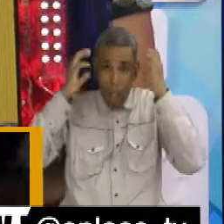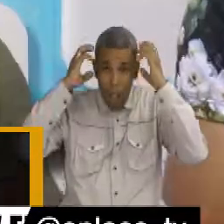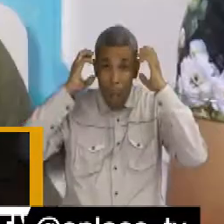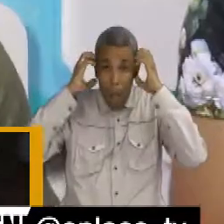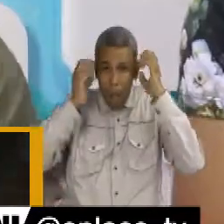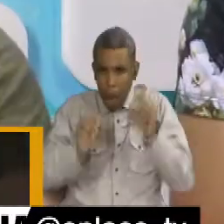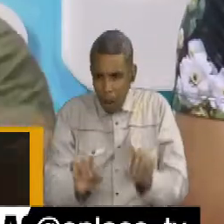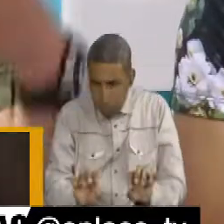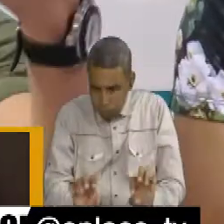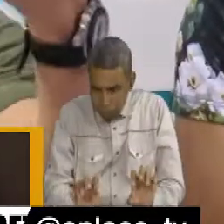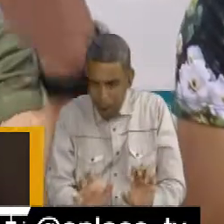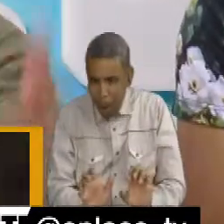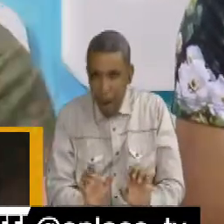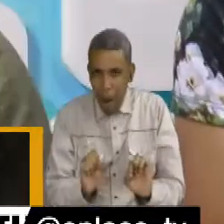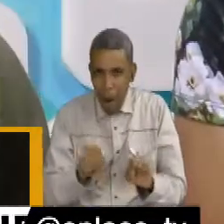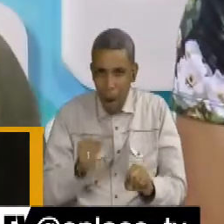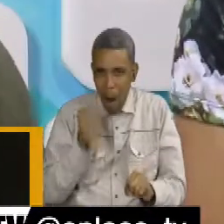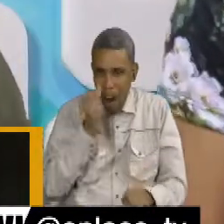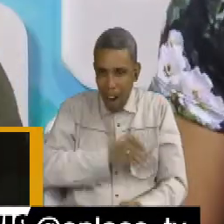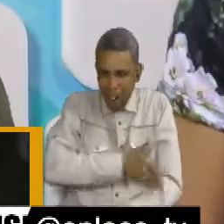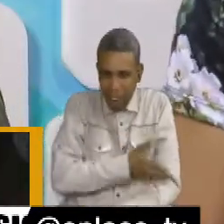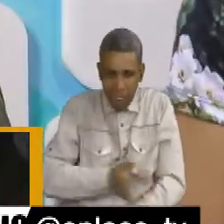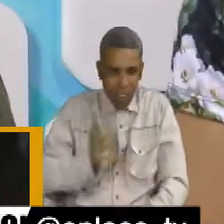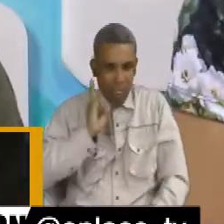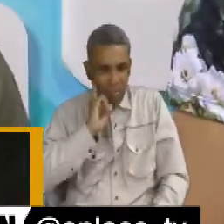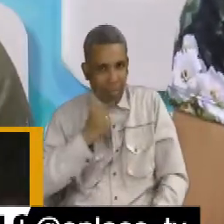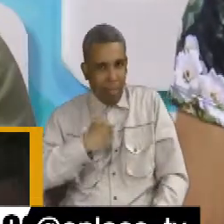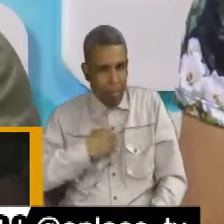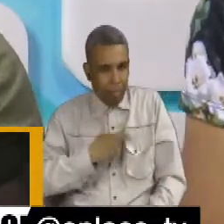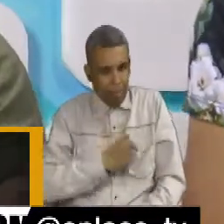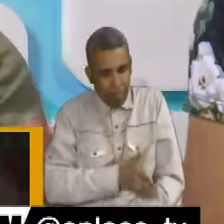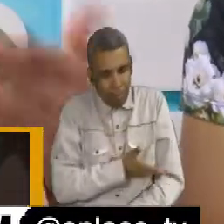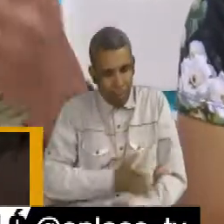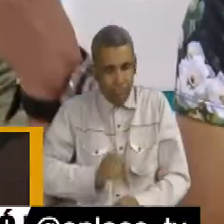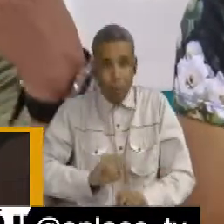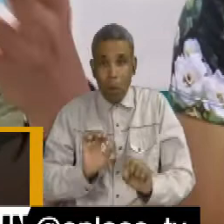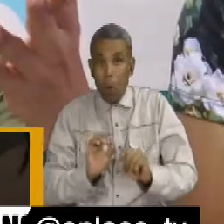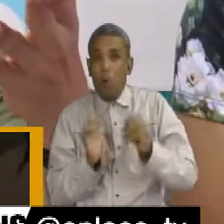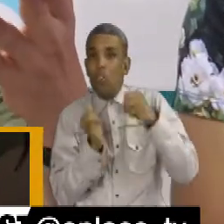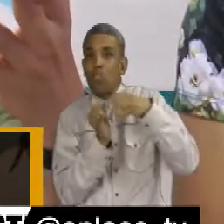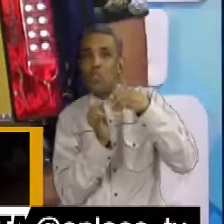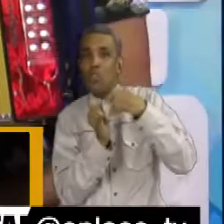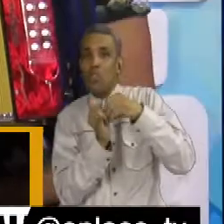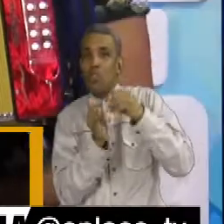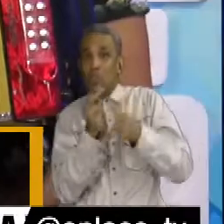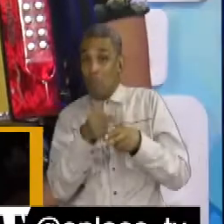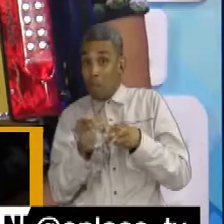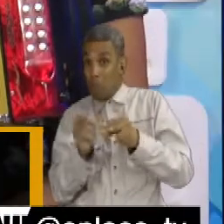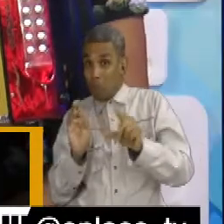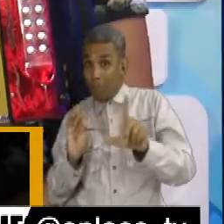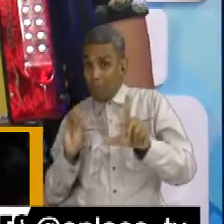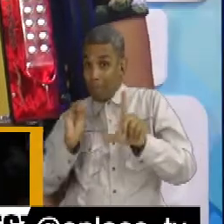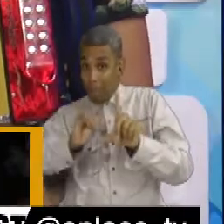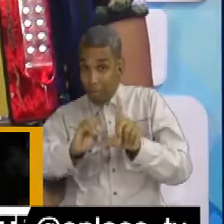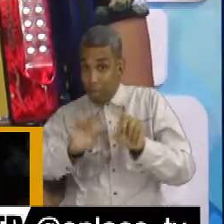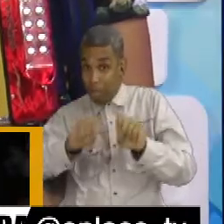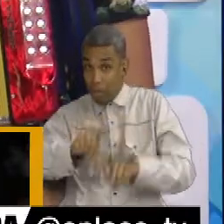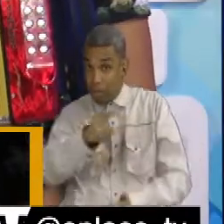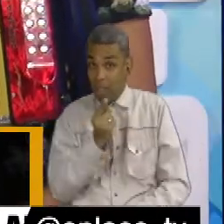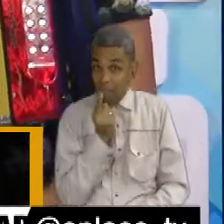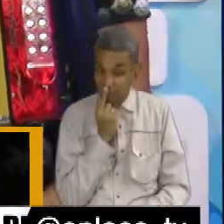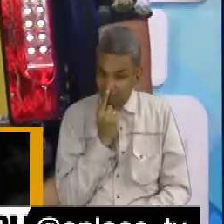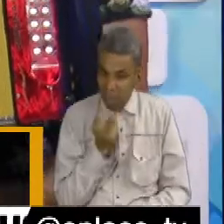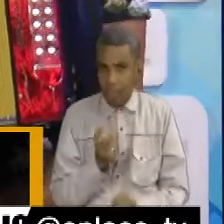nuestro nuevo éxito, y que muy pronto también pidan el video y que escuchen nuestras canciones por las diferentes plataformas,